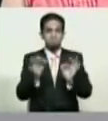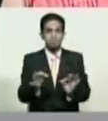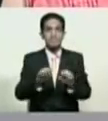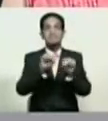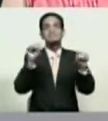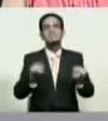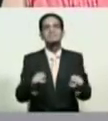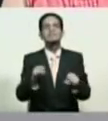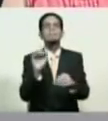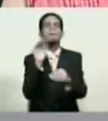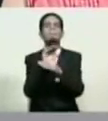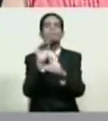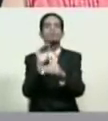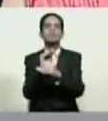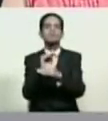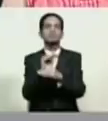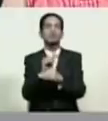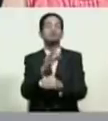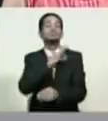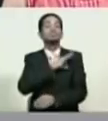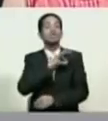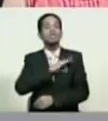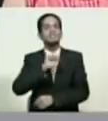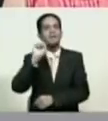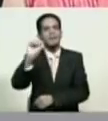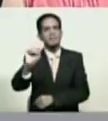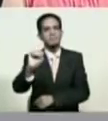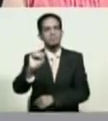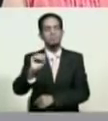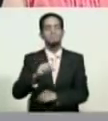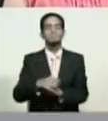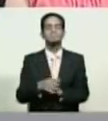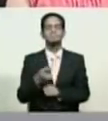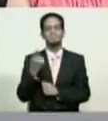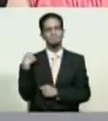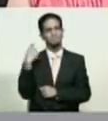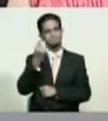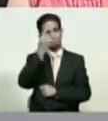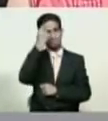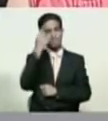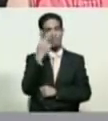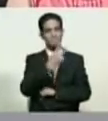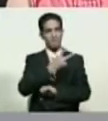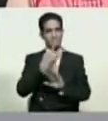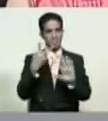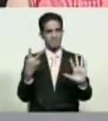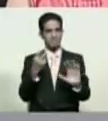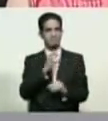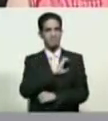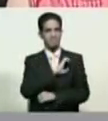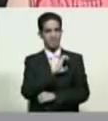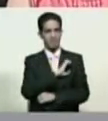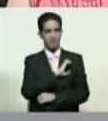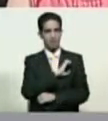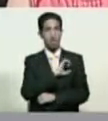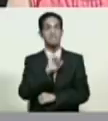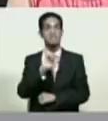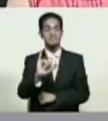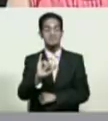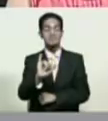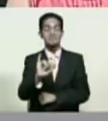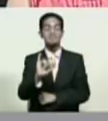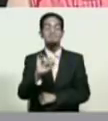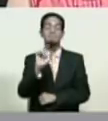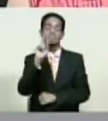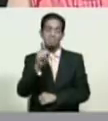protección social, el socialismo bolivariano. Bueno, 27 de enero aparece el movimiento Somos Venezuela y tenemos que decirlo,